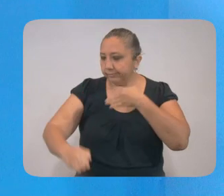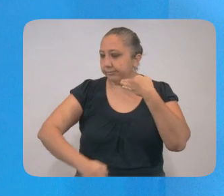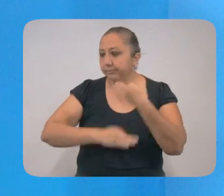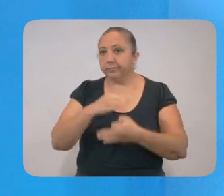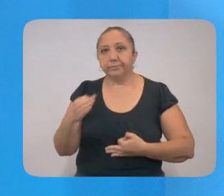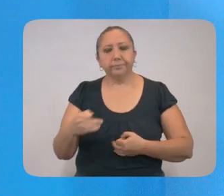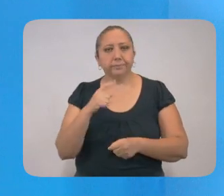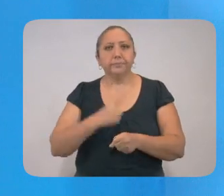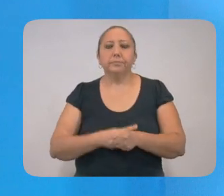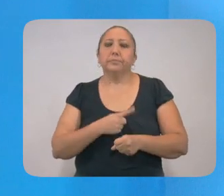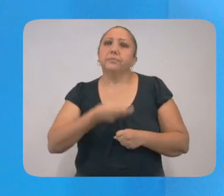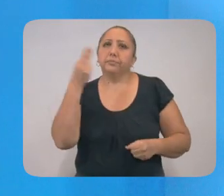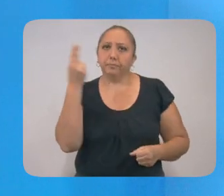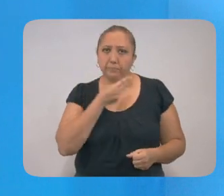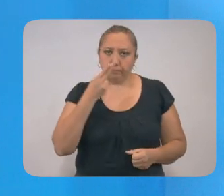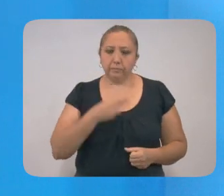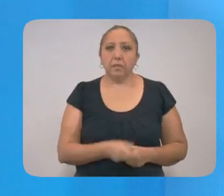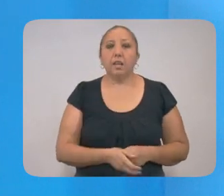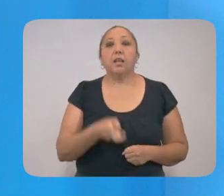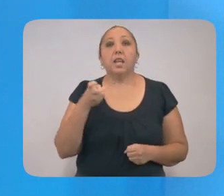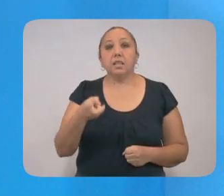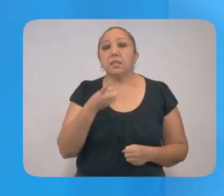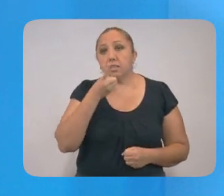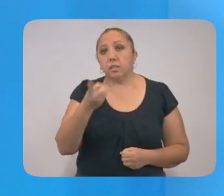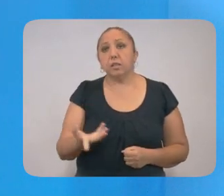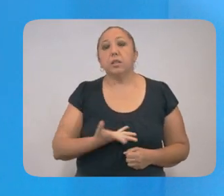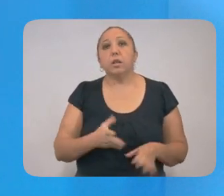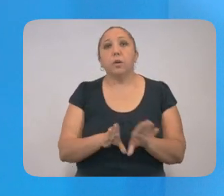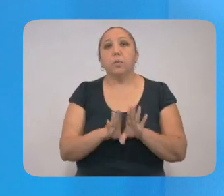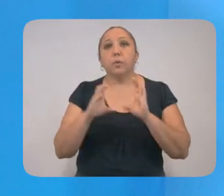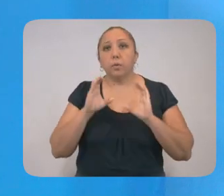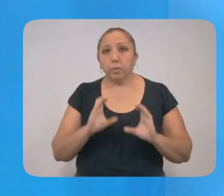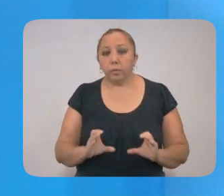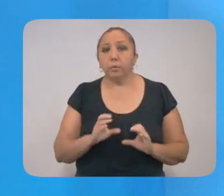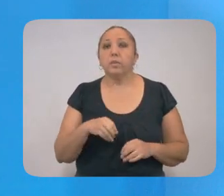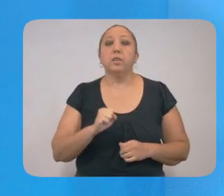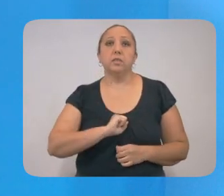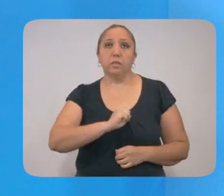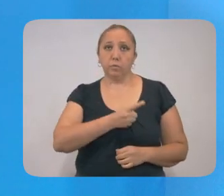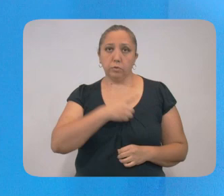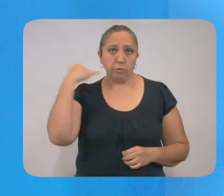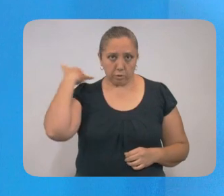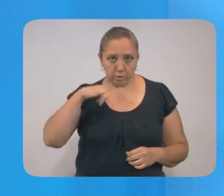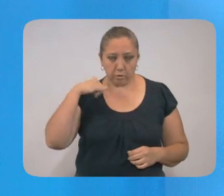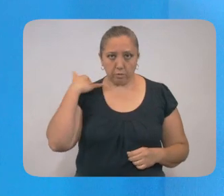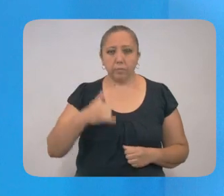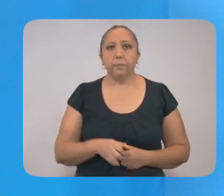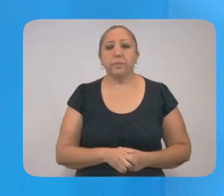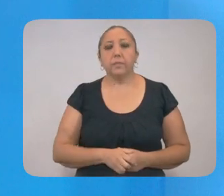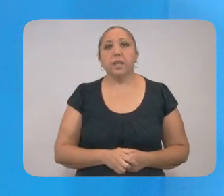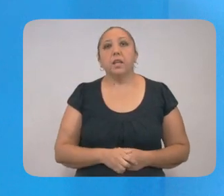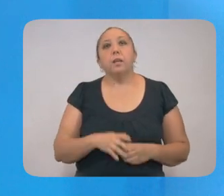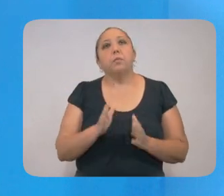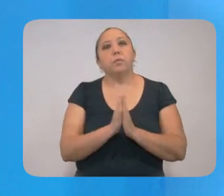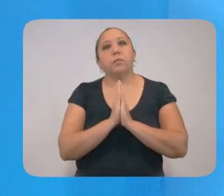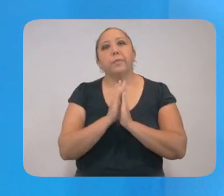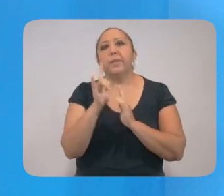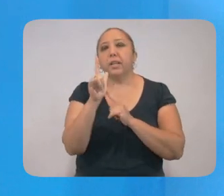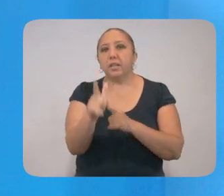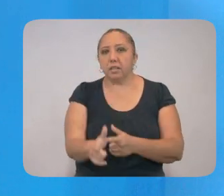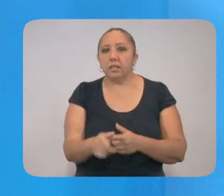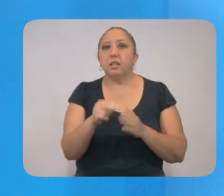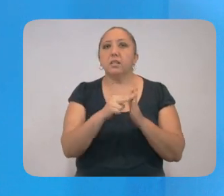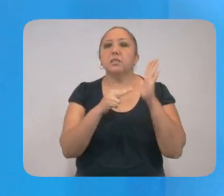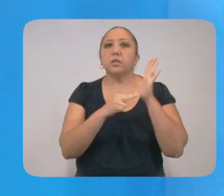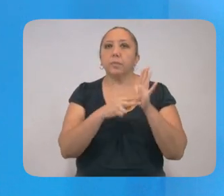los contagiados que lo requieran. Estas medidas tienen como objetivo proteger la salud de los yucatecos. Los invitamos a seguirlas de